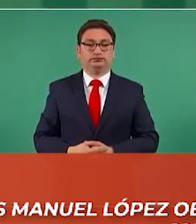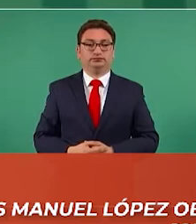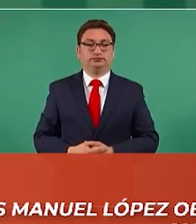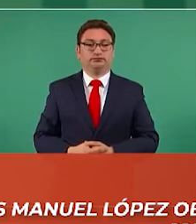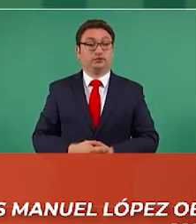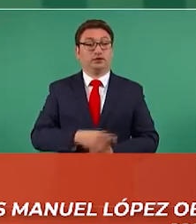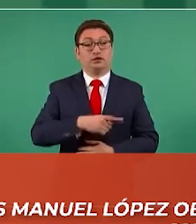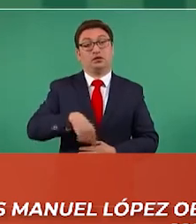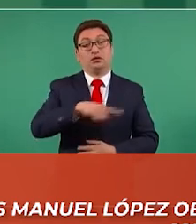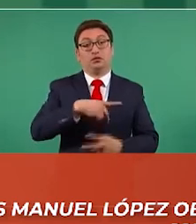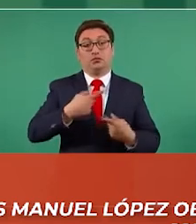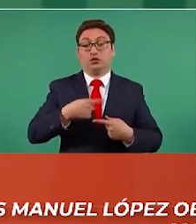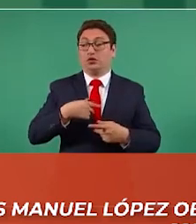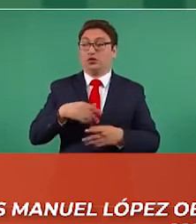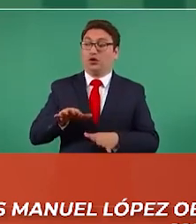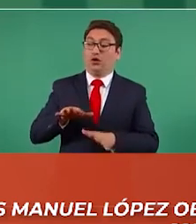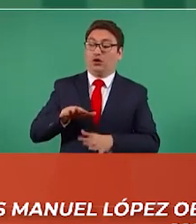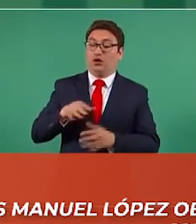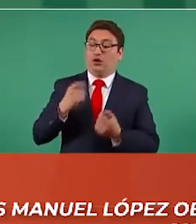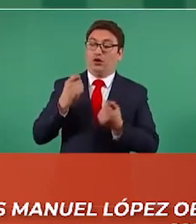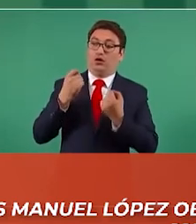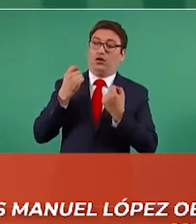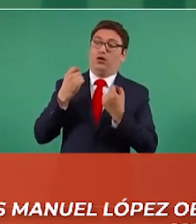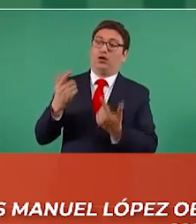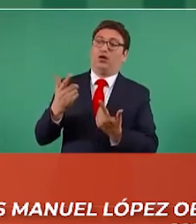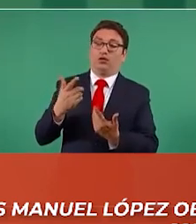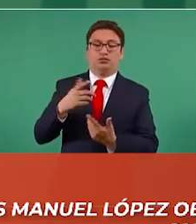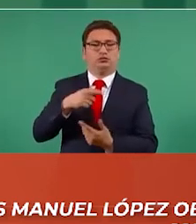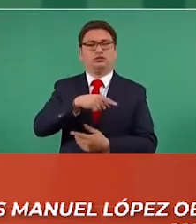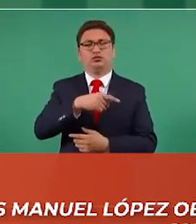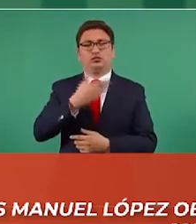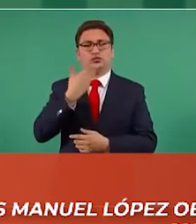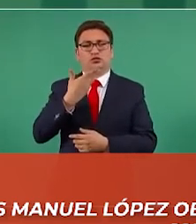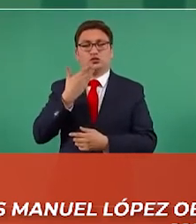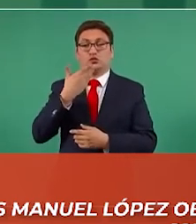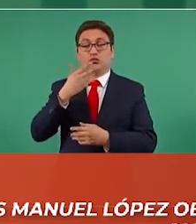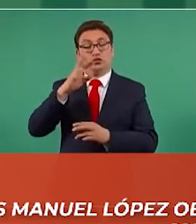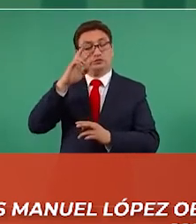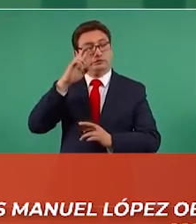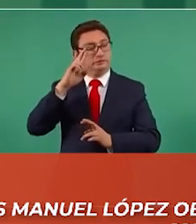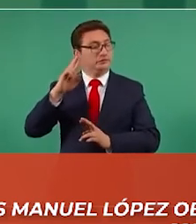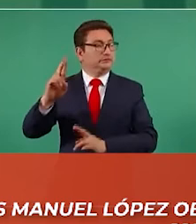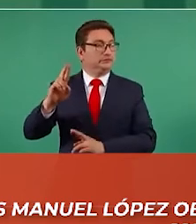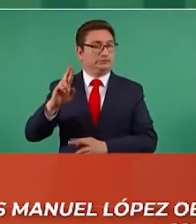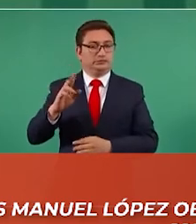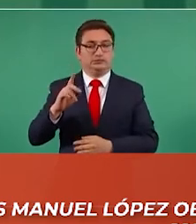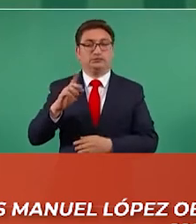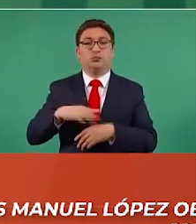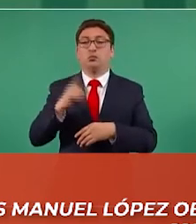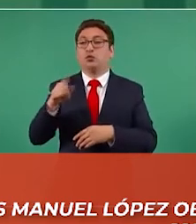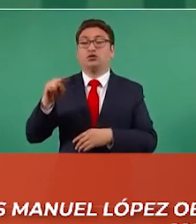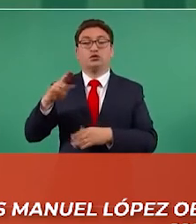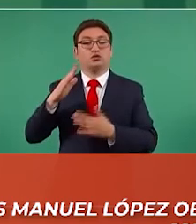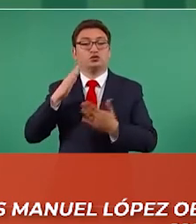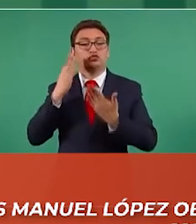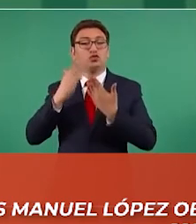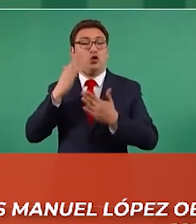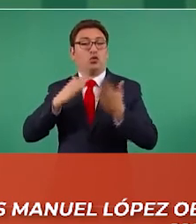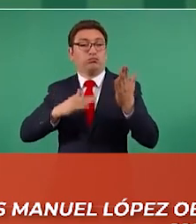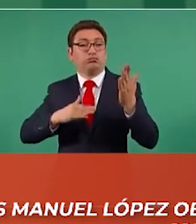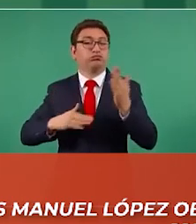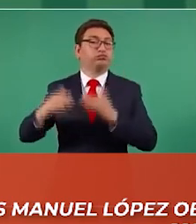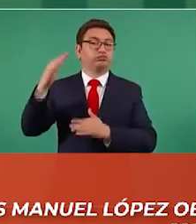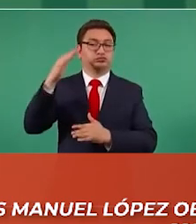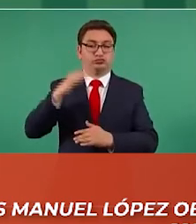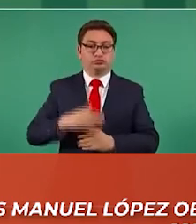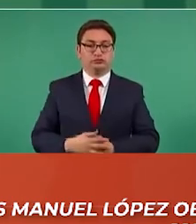admira, se profesa cierto respeto por los grados académicos, que son ya como